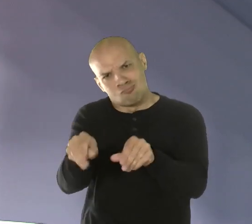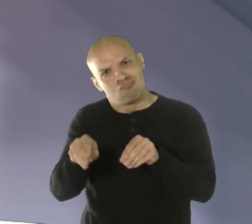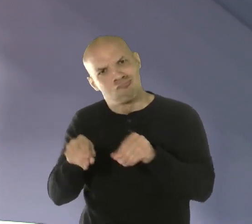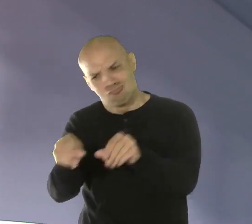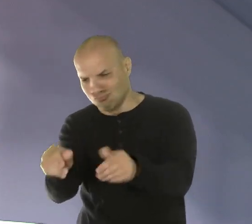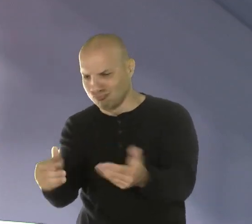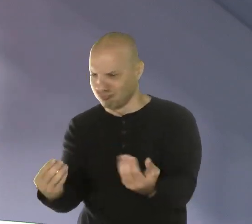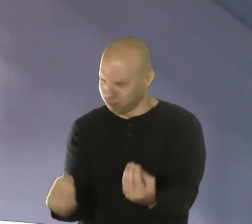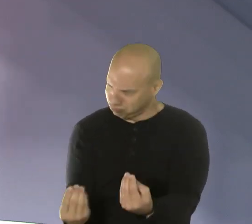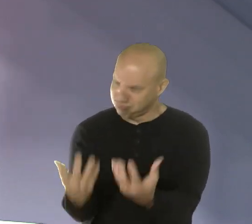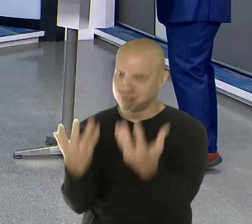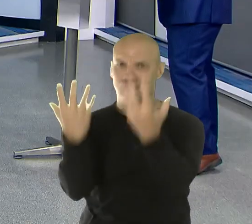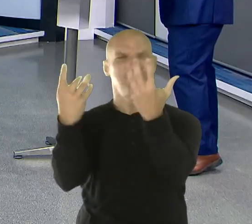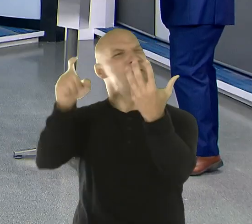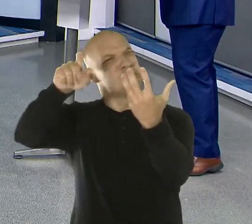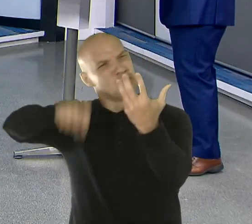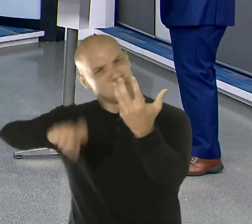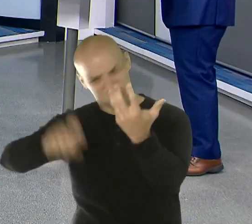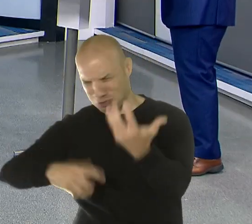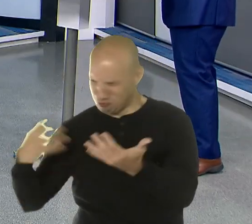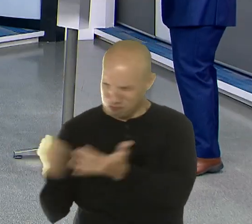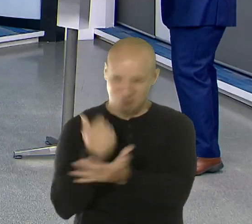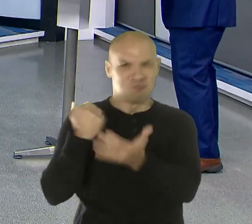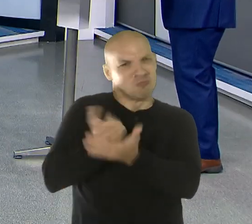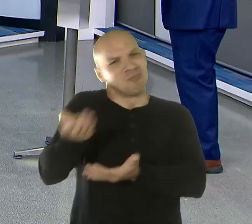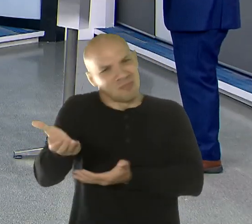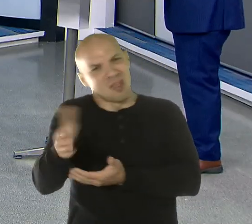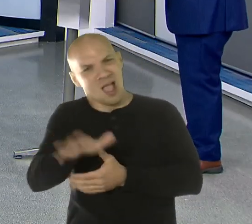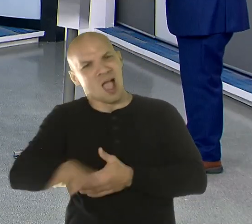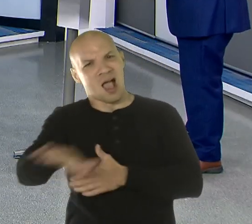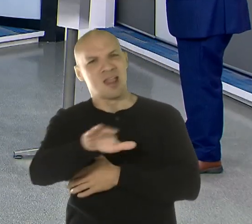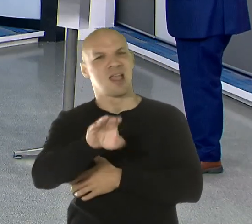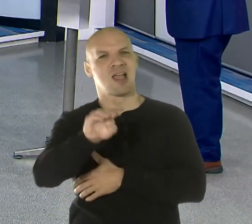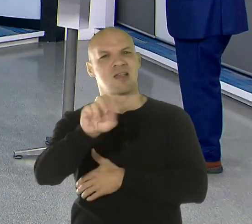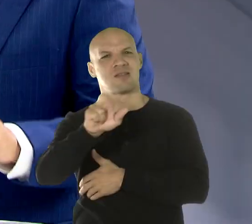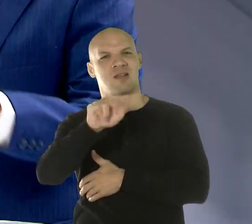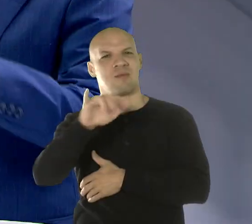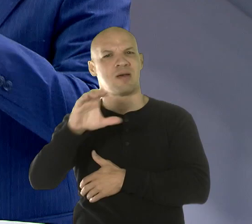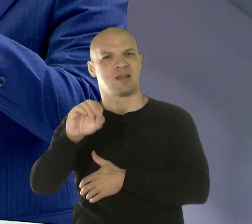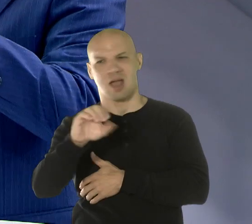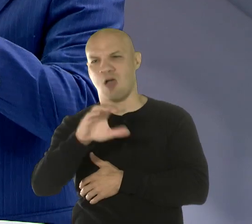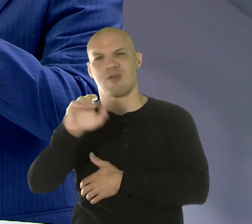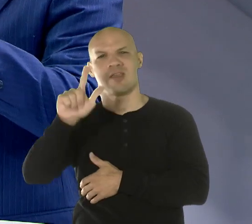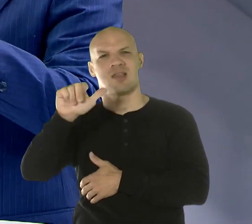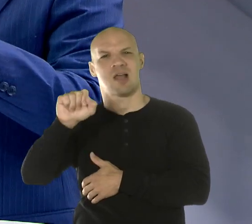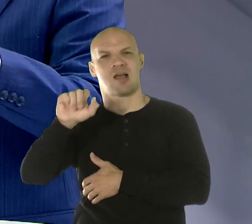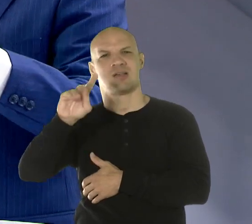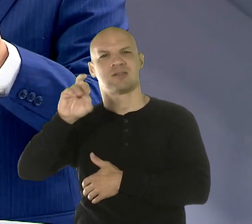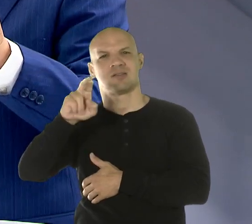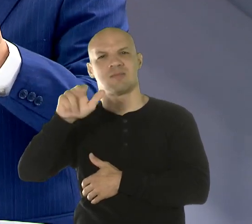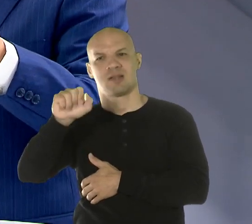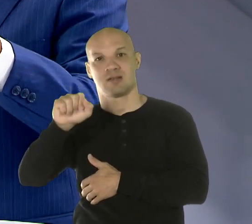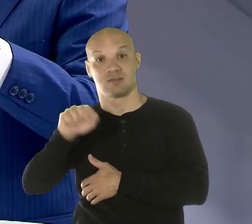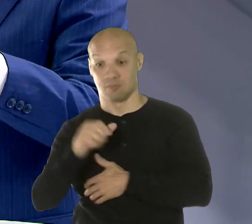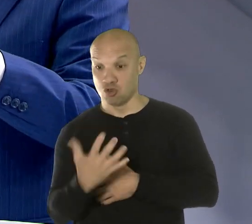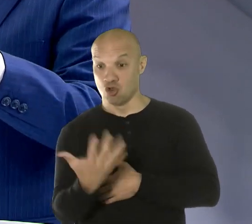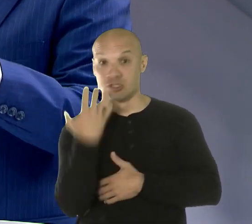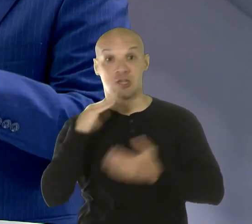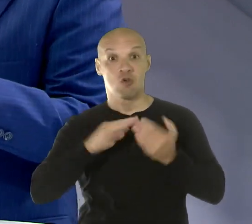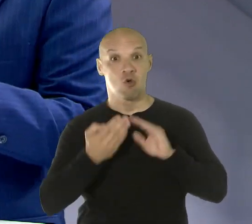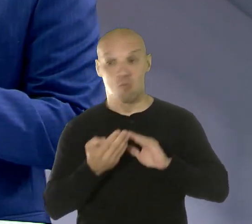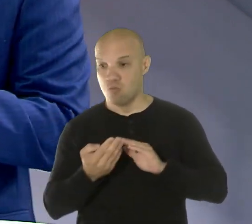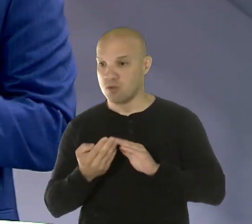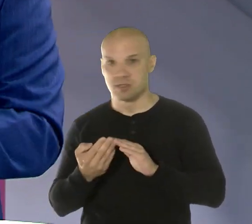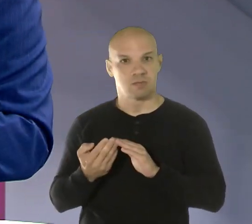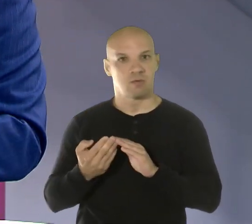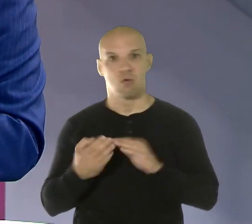que es agricultura. Debería ser muy productivo, esa área de Maricao, María. Pero esos 5 municipios, Guánica, o